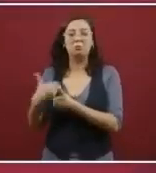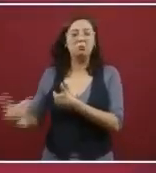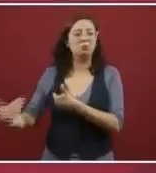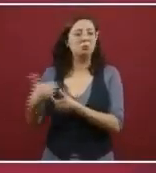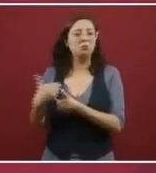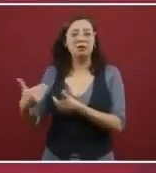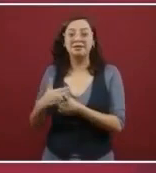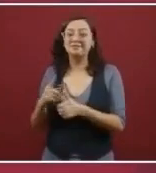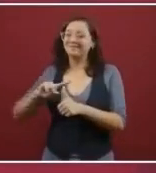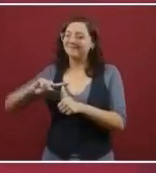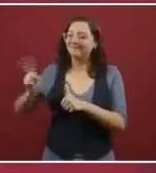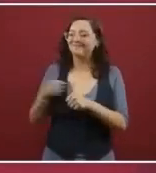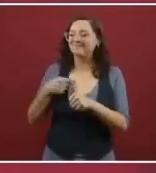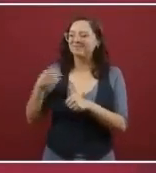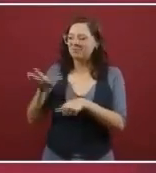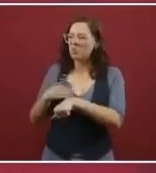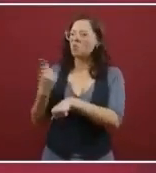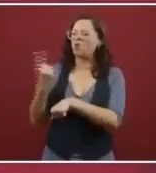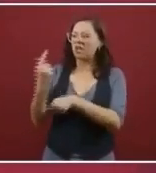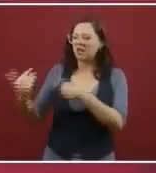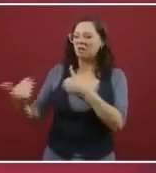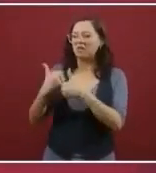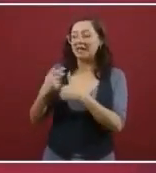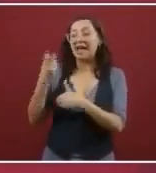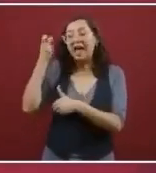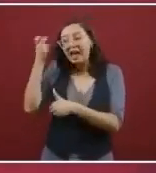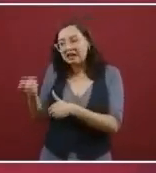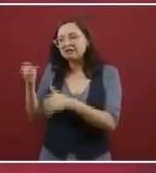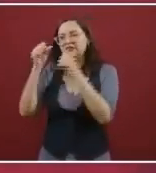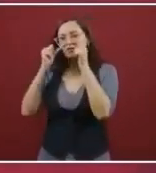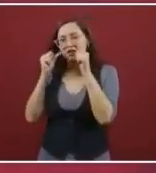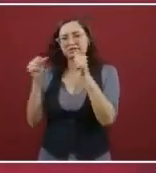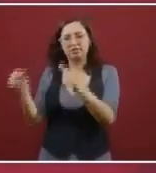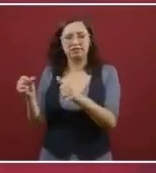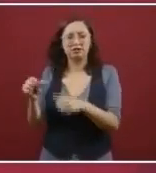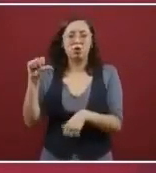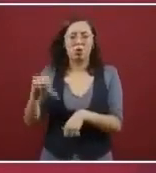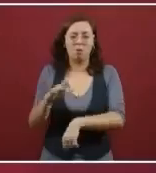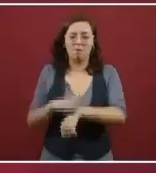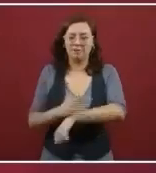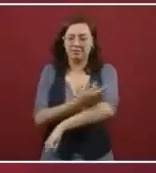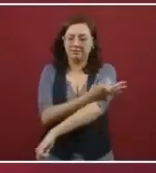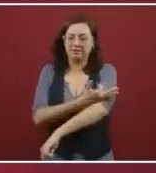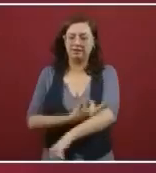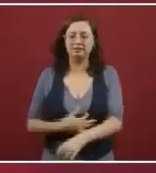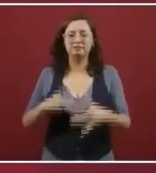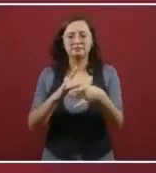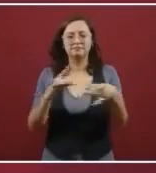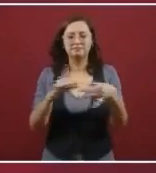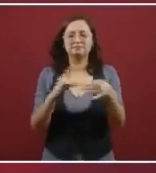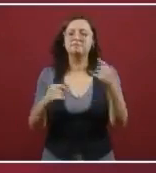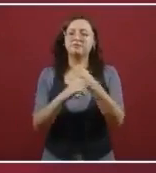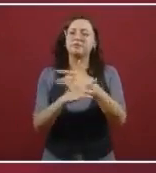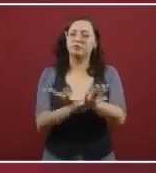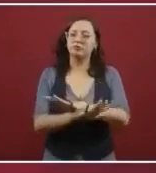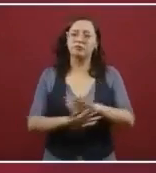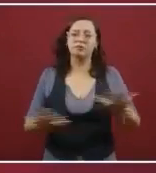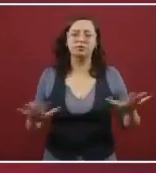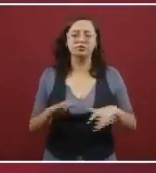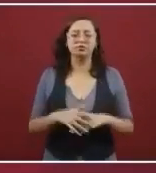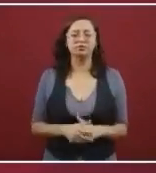Entonces, sí, hoy les van a explicar y que se